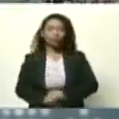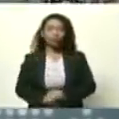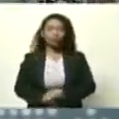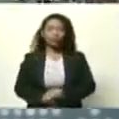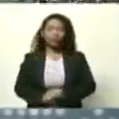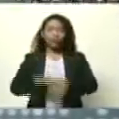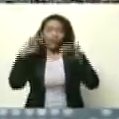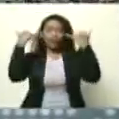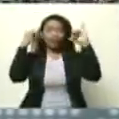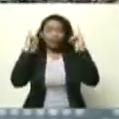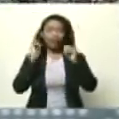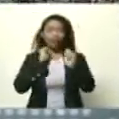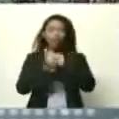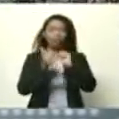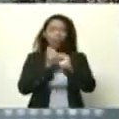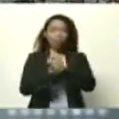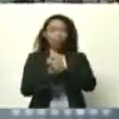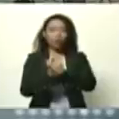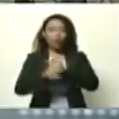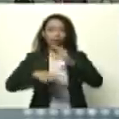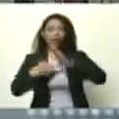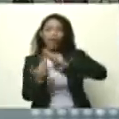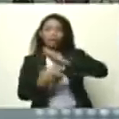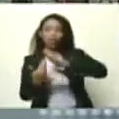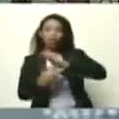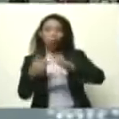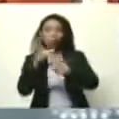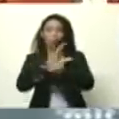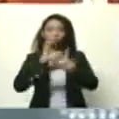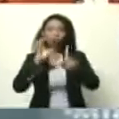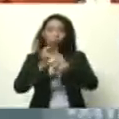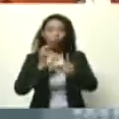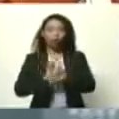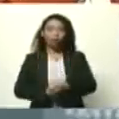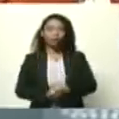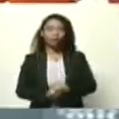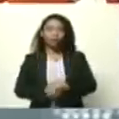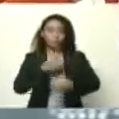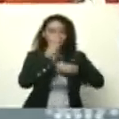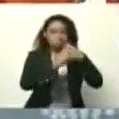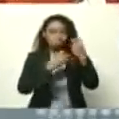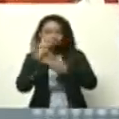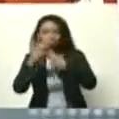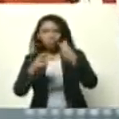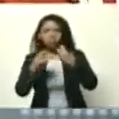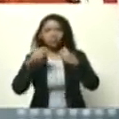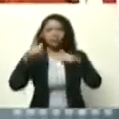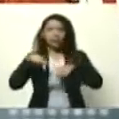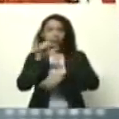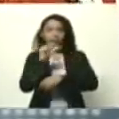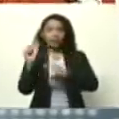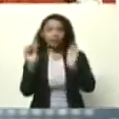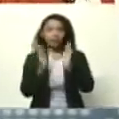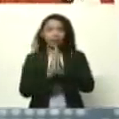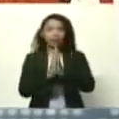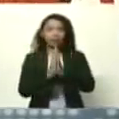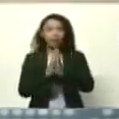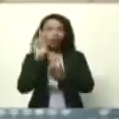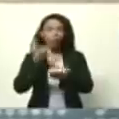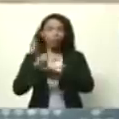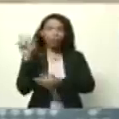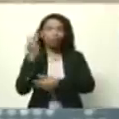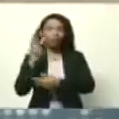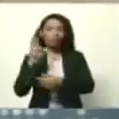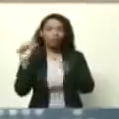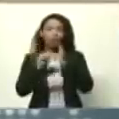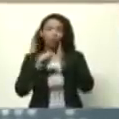del Festival Deportivo, Recreativo, Cultural, Turístico y Ecológico Semana Santa 2022,